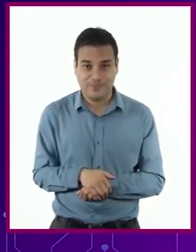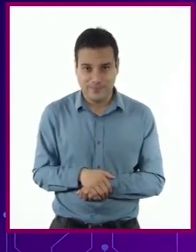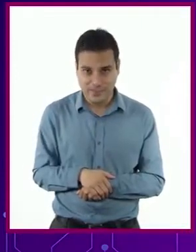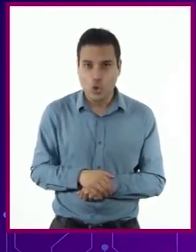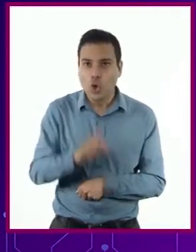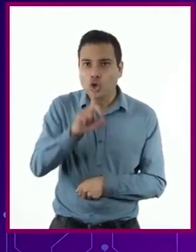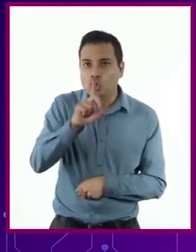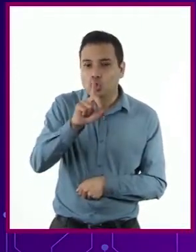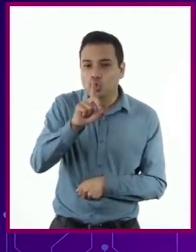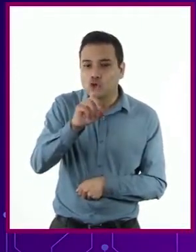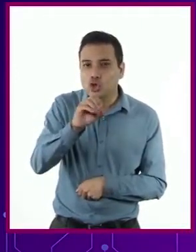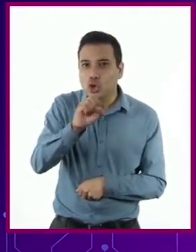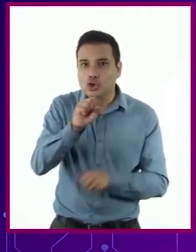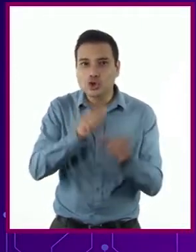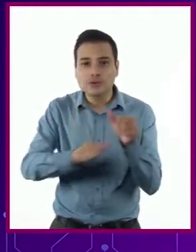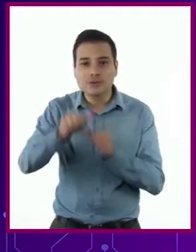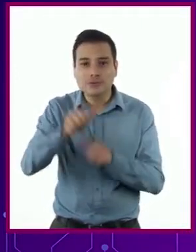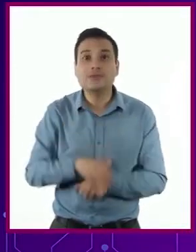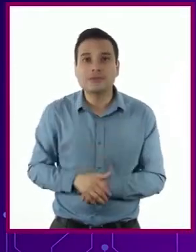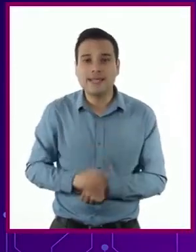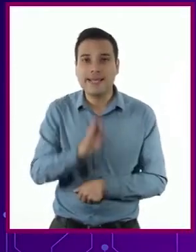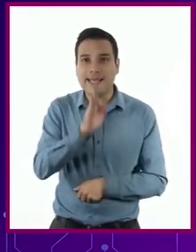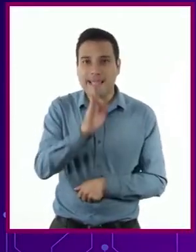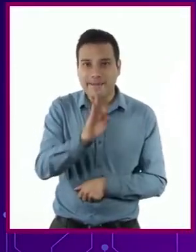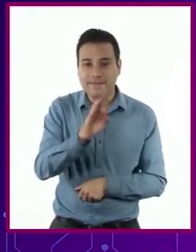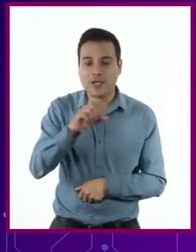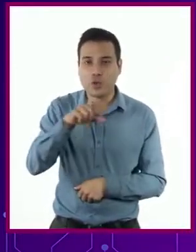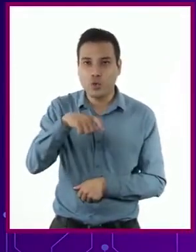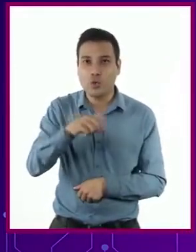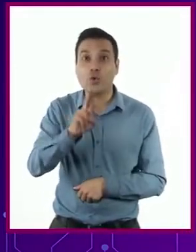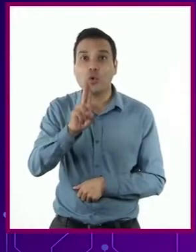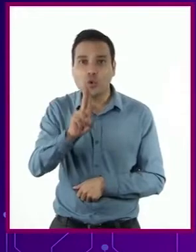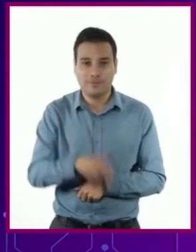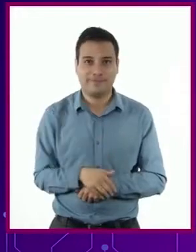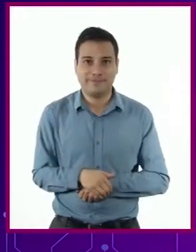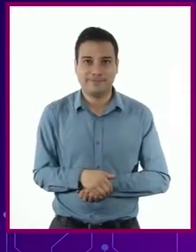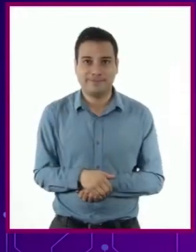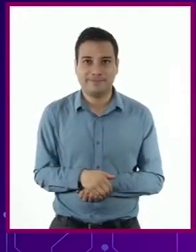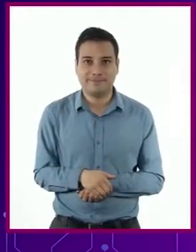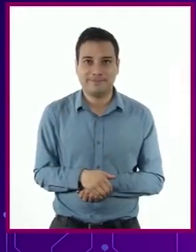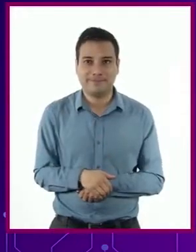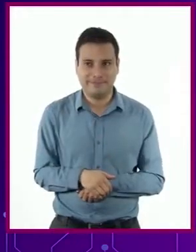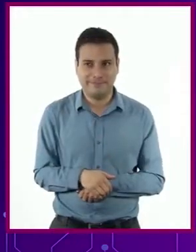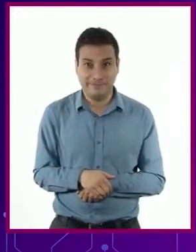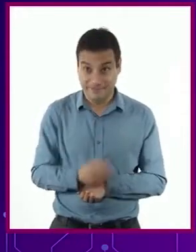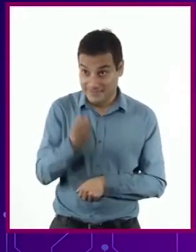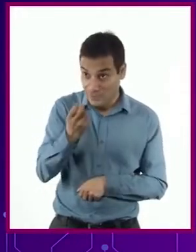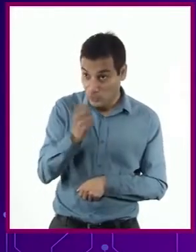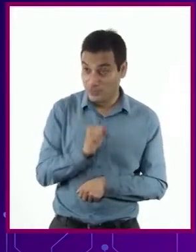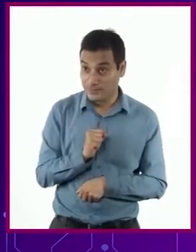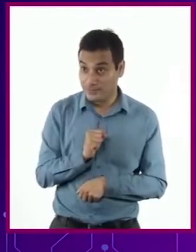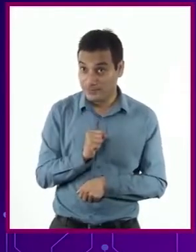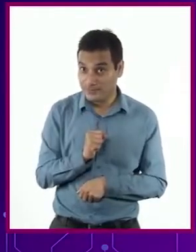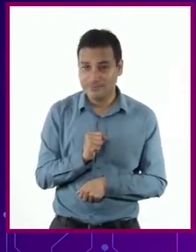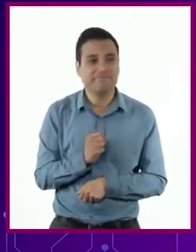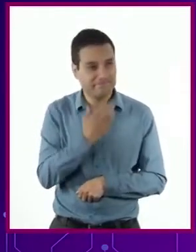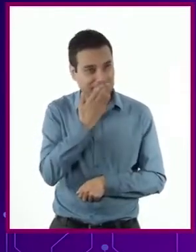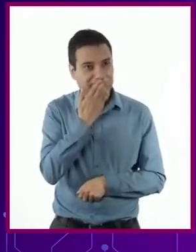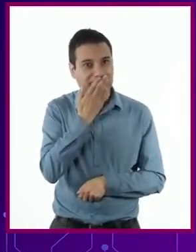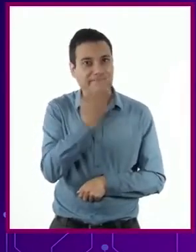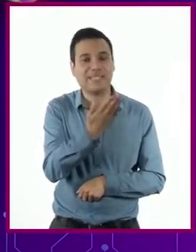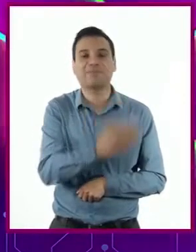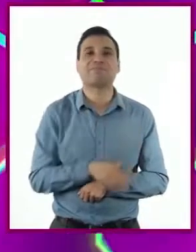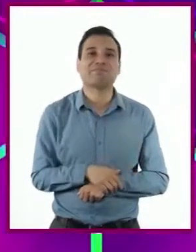mientras que la palabra 2 se convierte en F, Q y U. ¿Estoy en lo correcto, maestro?